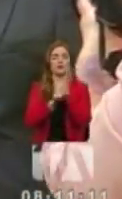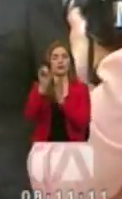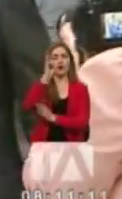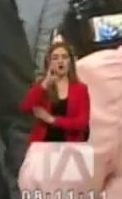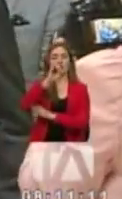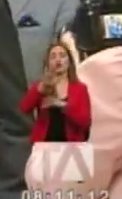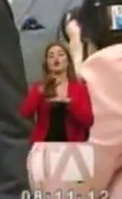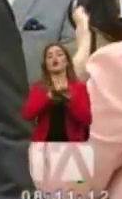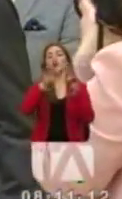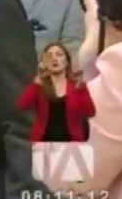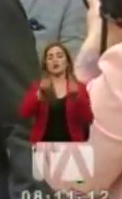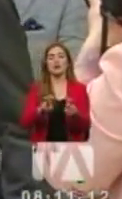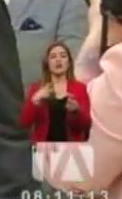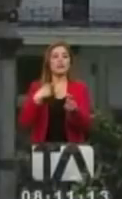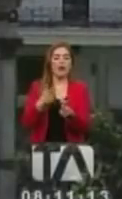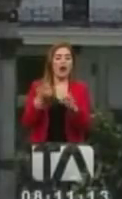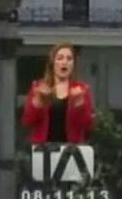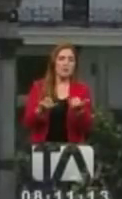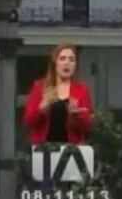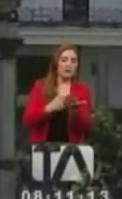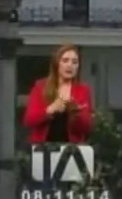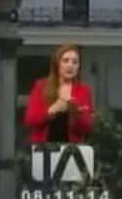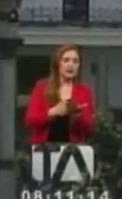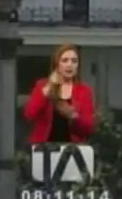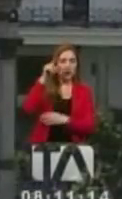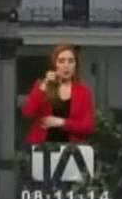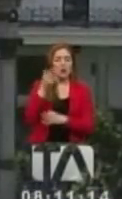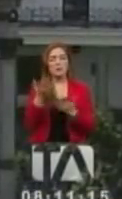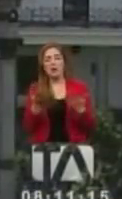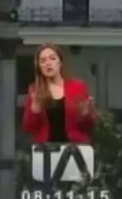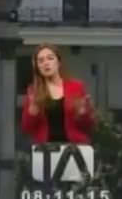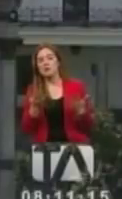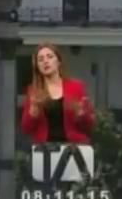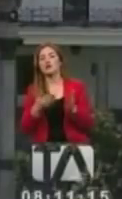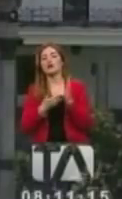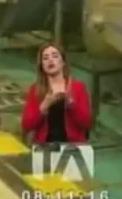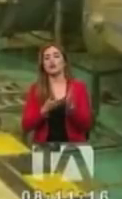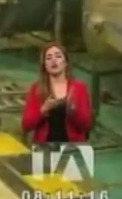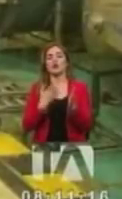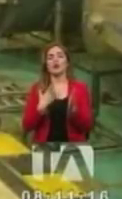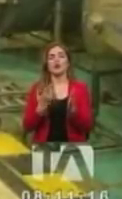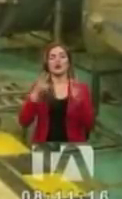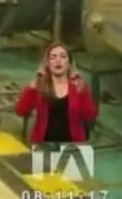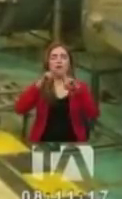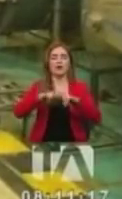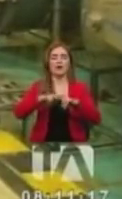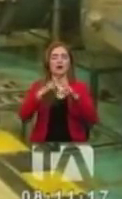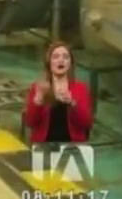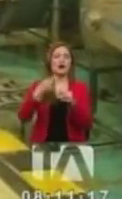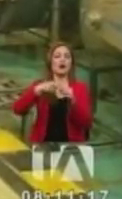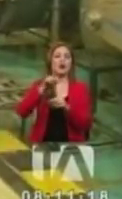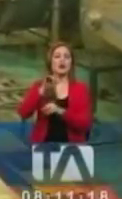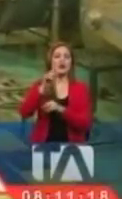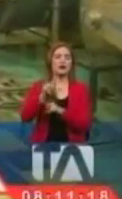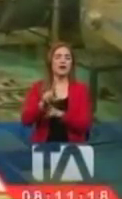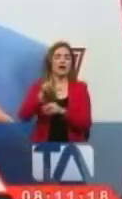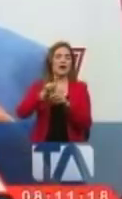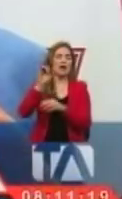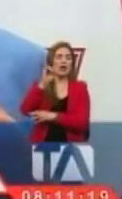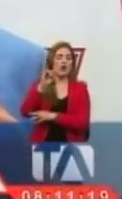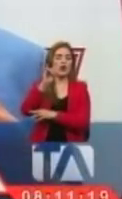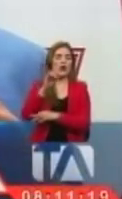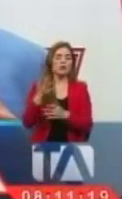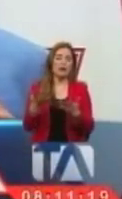sobre las compensaciones que desde ya se analizan desde el gobierno por si finalmente se da la revisión del subsidio del diesel industrial